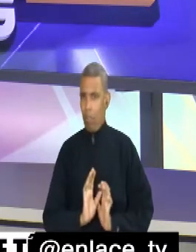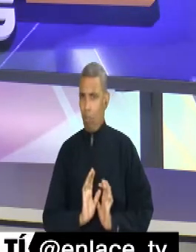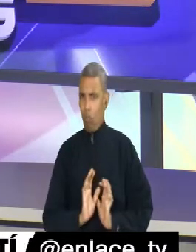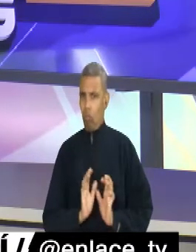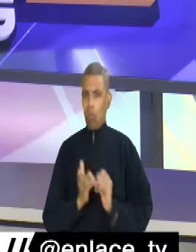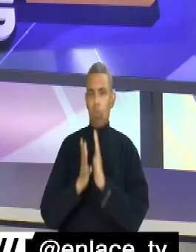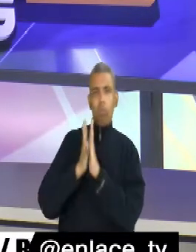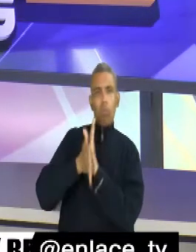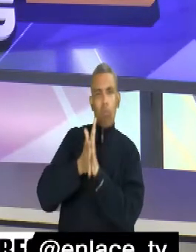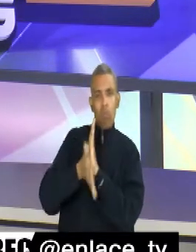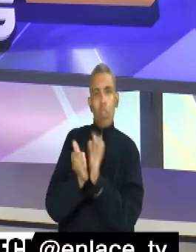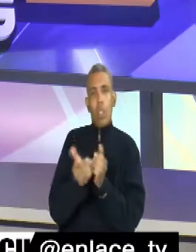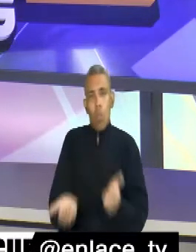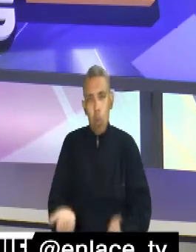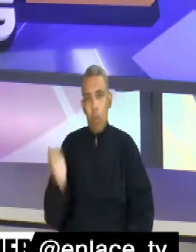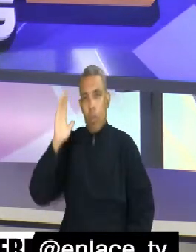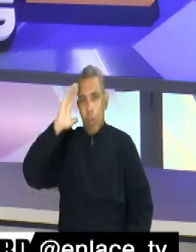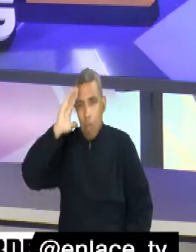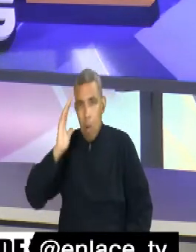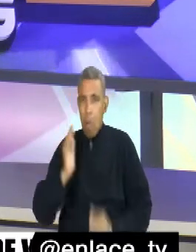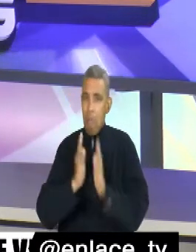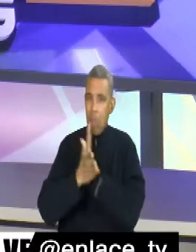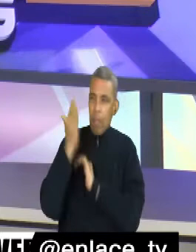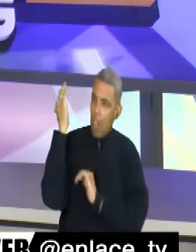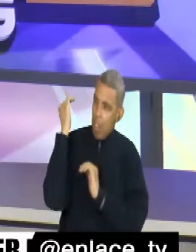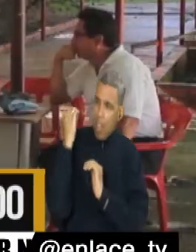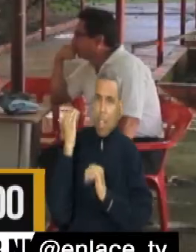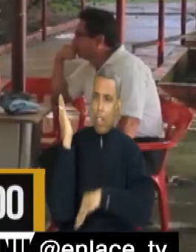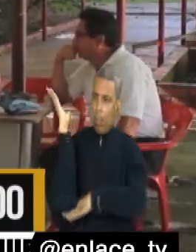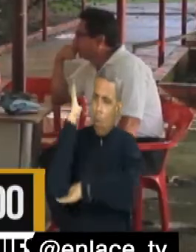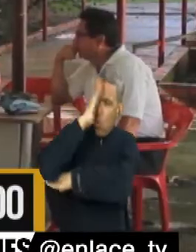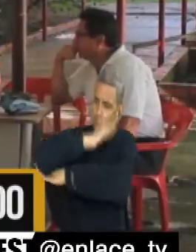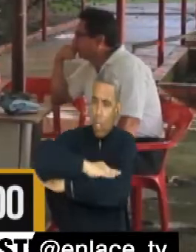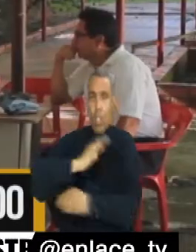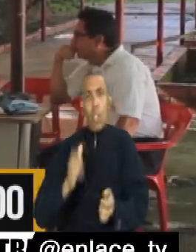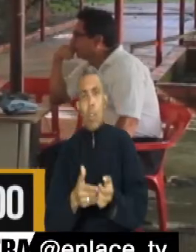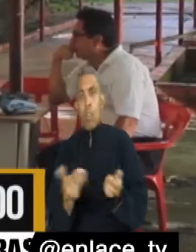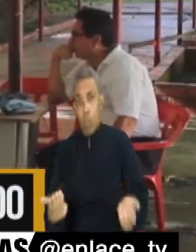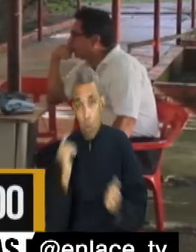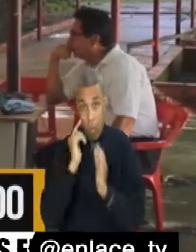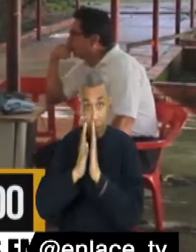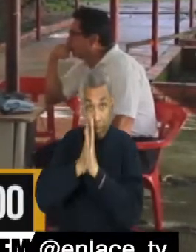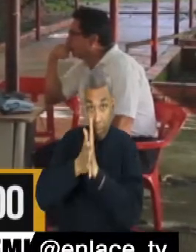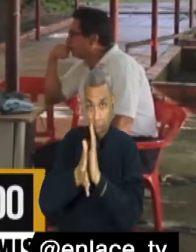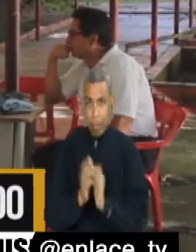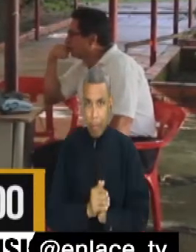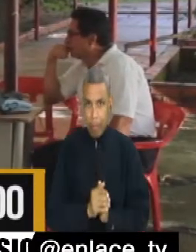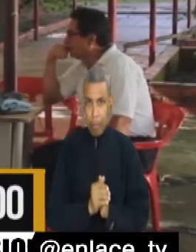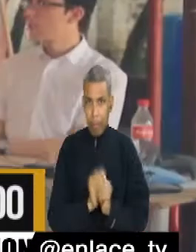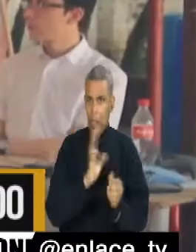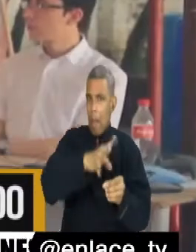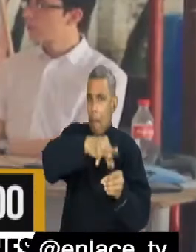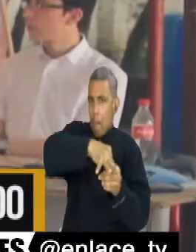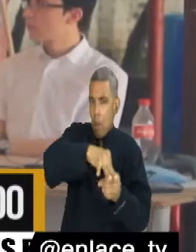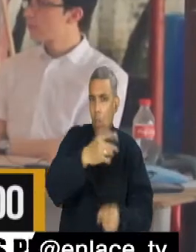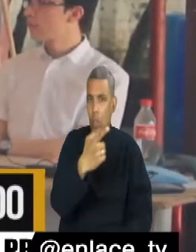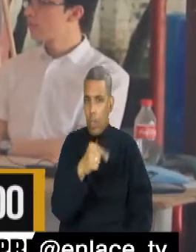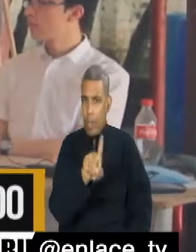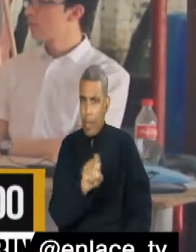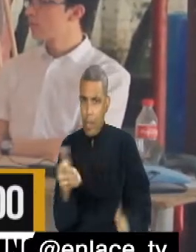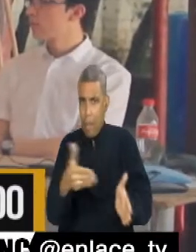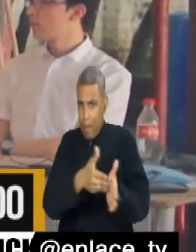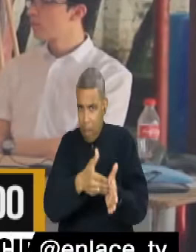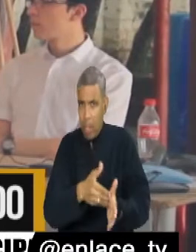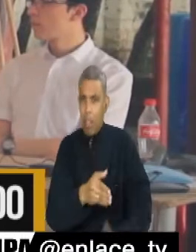balance de cómo transcurrieron estos comicios. Con un total de 16.902 votos entregados